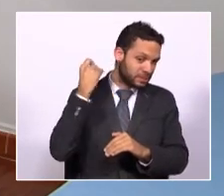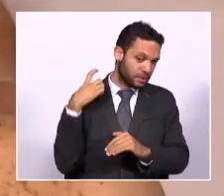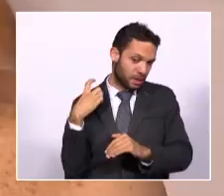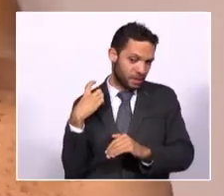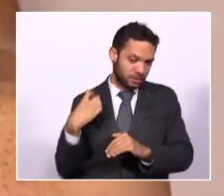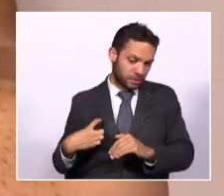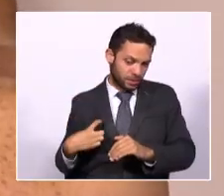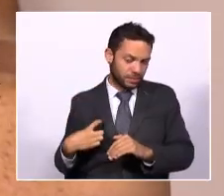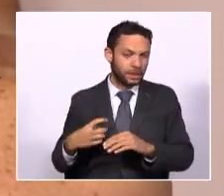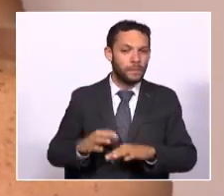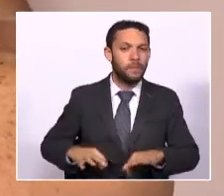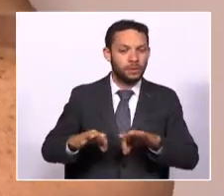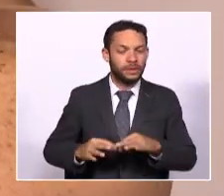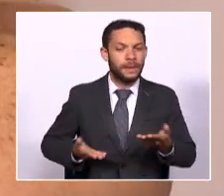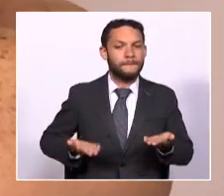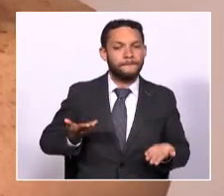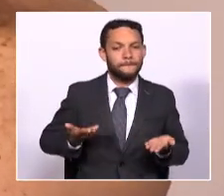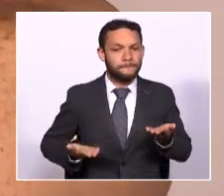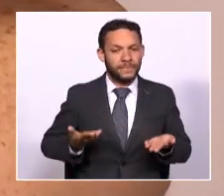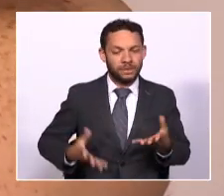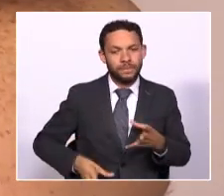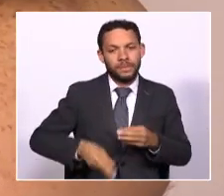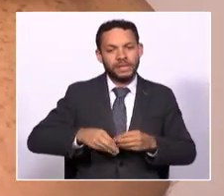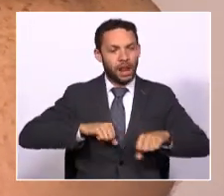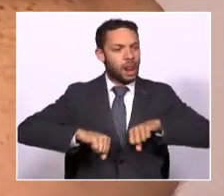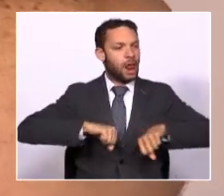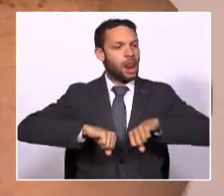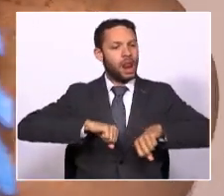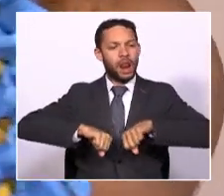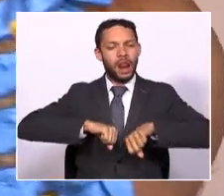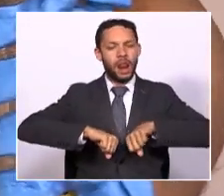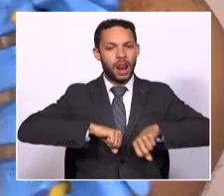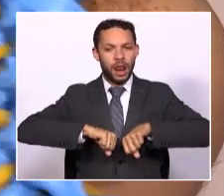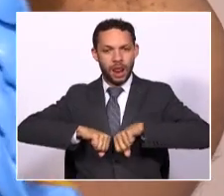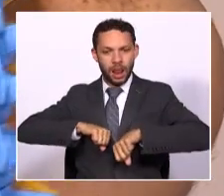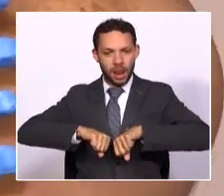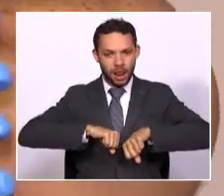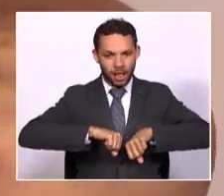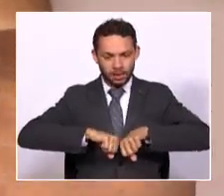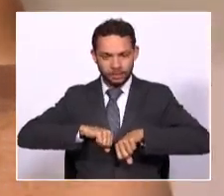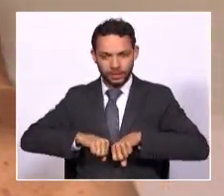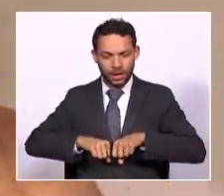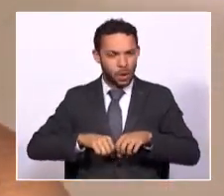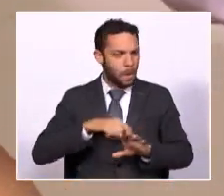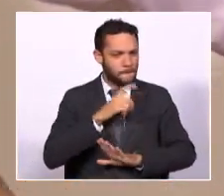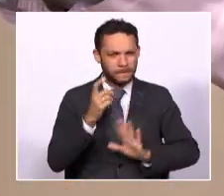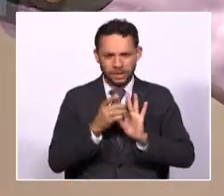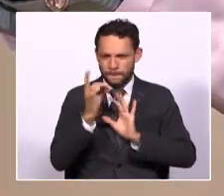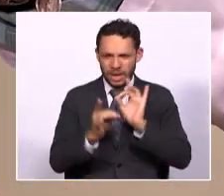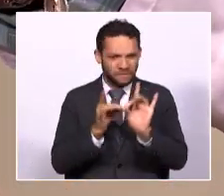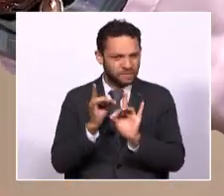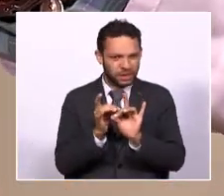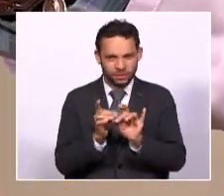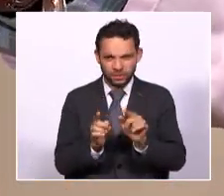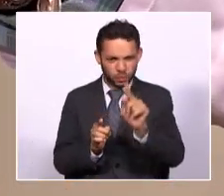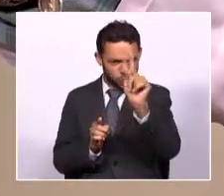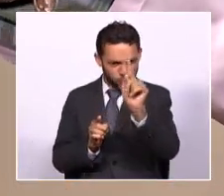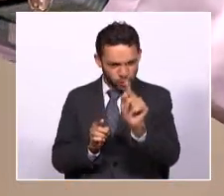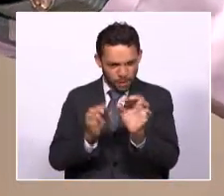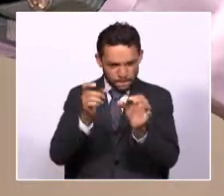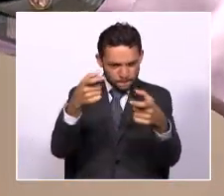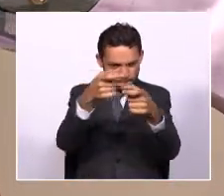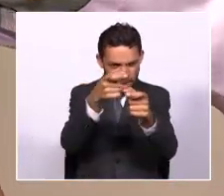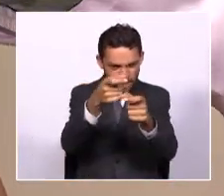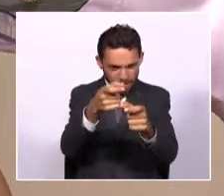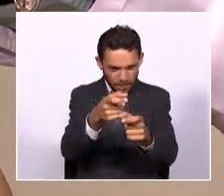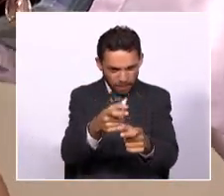equilibrar el peso del cuerpo y el movimiento. Cuando tenemos una columna totalmente derecha a nivel cervical, como lo vemos acá,